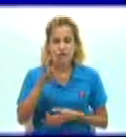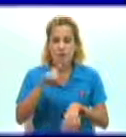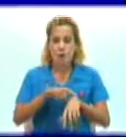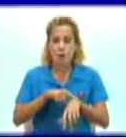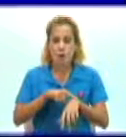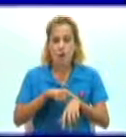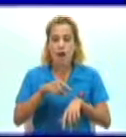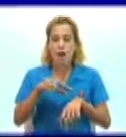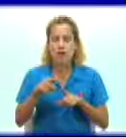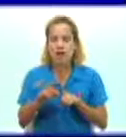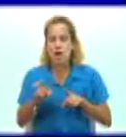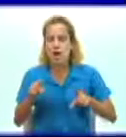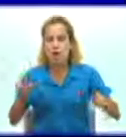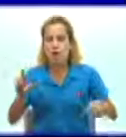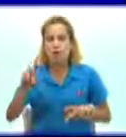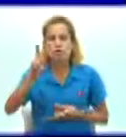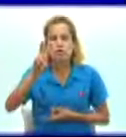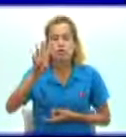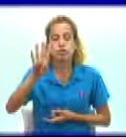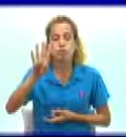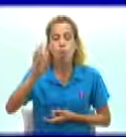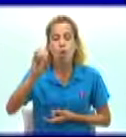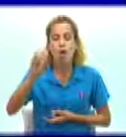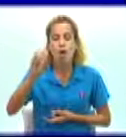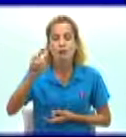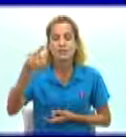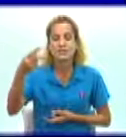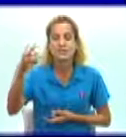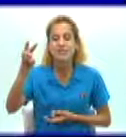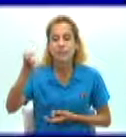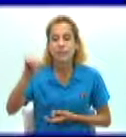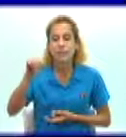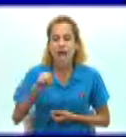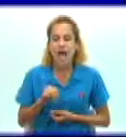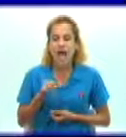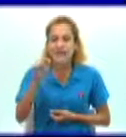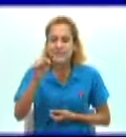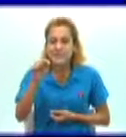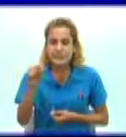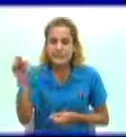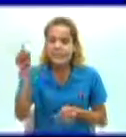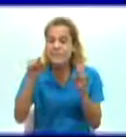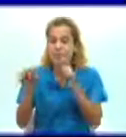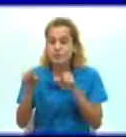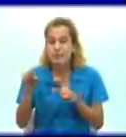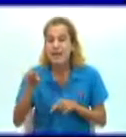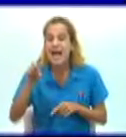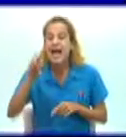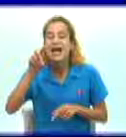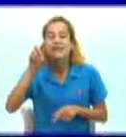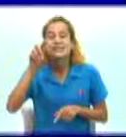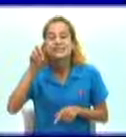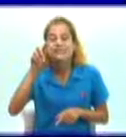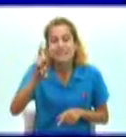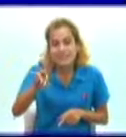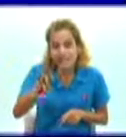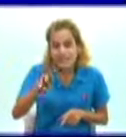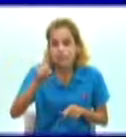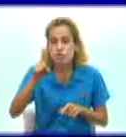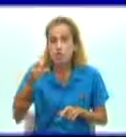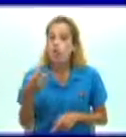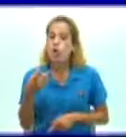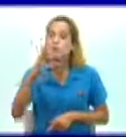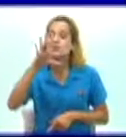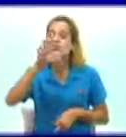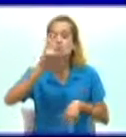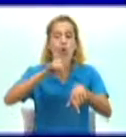pasa? Que nos preguntas en 3,5 horas. 3,5 horas significa 3 horas y media. 3 horas y